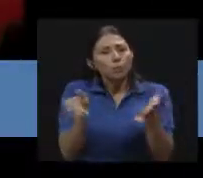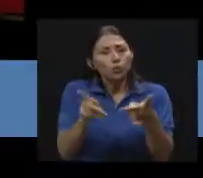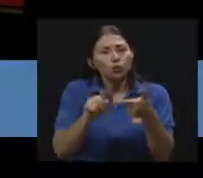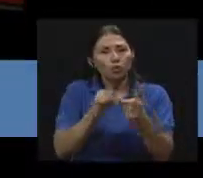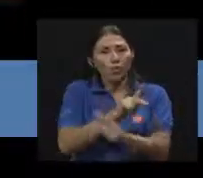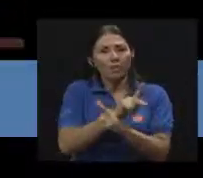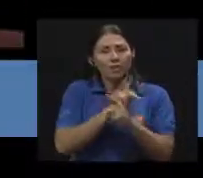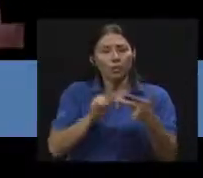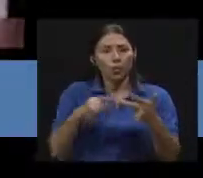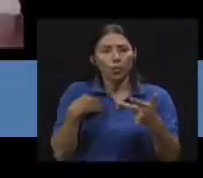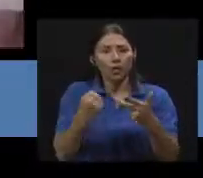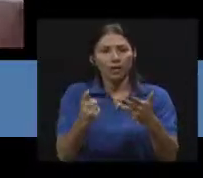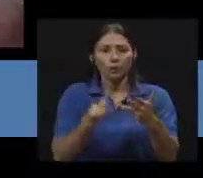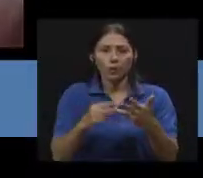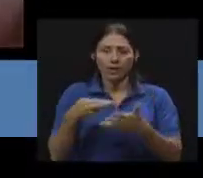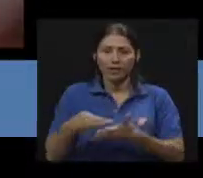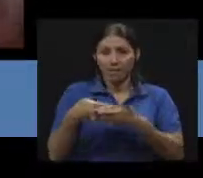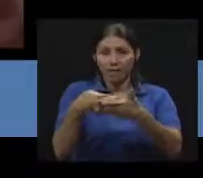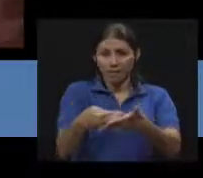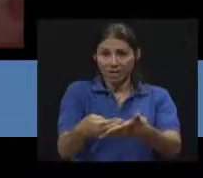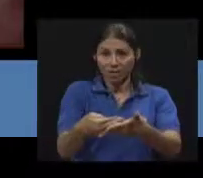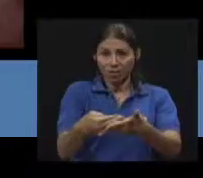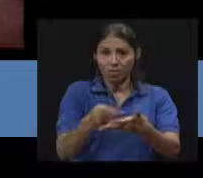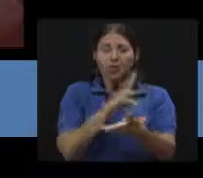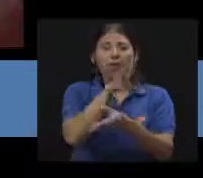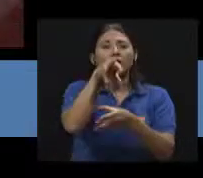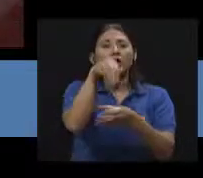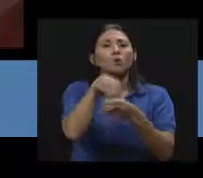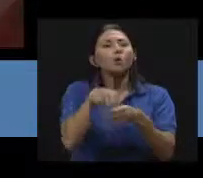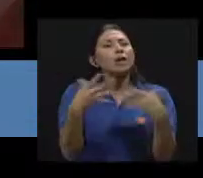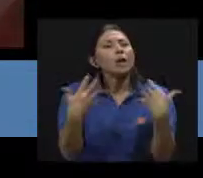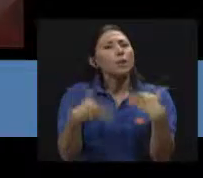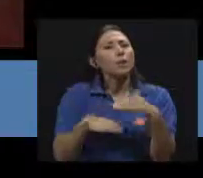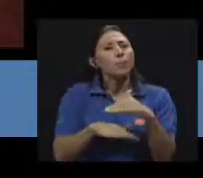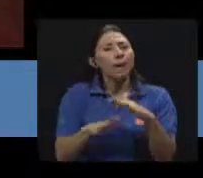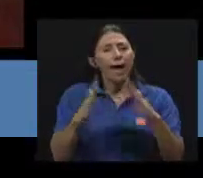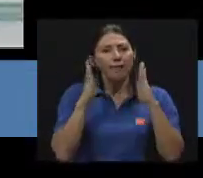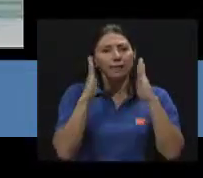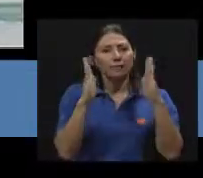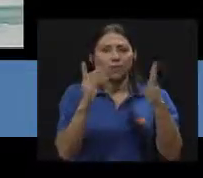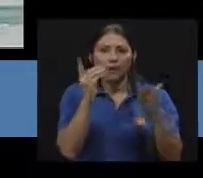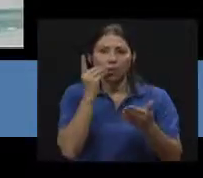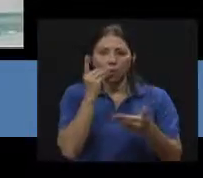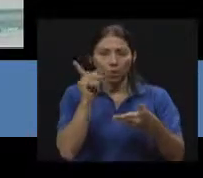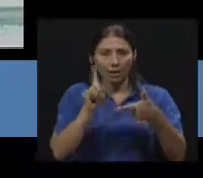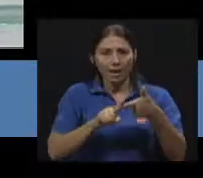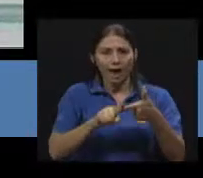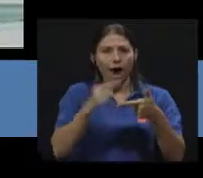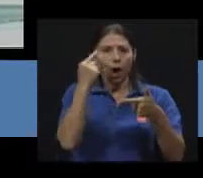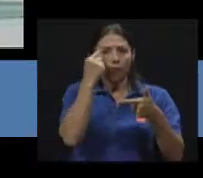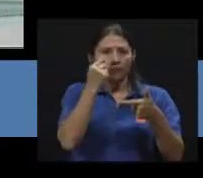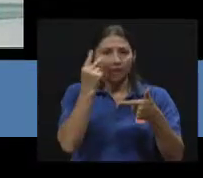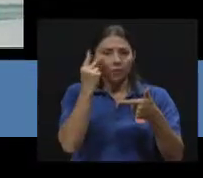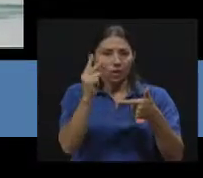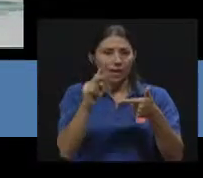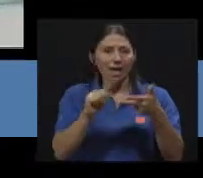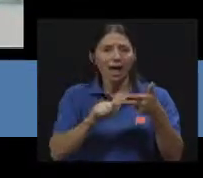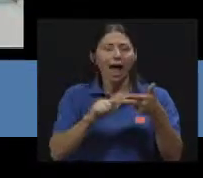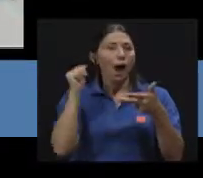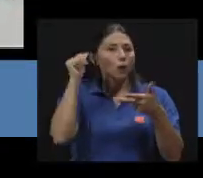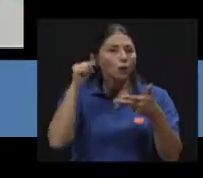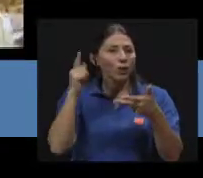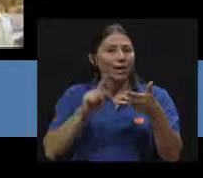de promoción, prevención, curación y rehabilitación incluyen como mínimo atención en odontología,